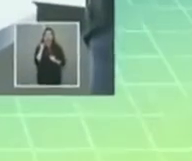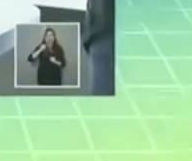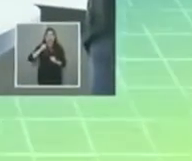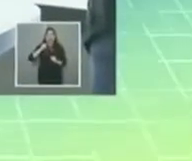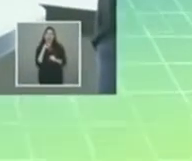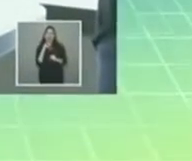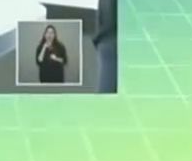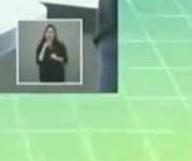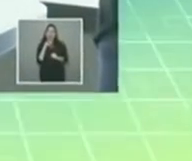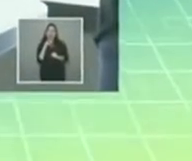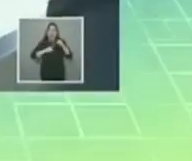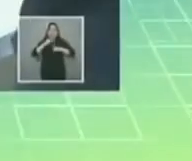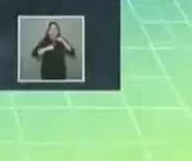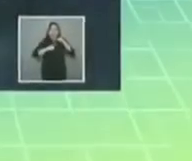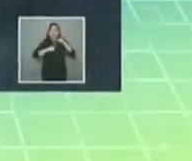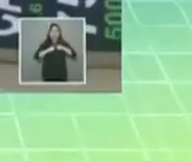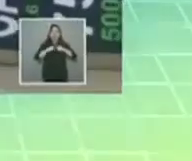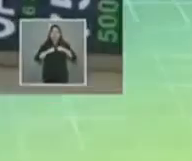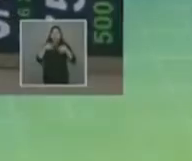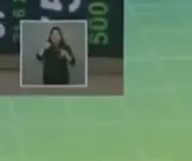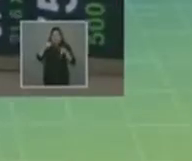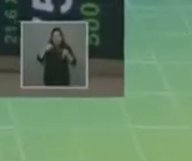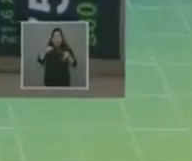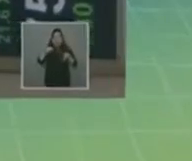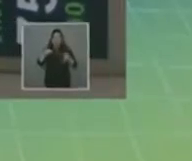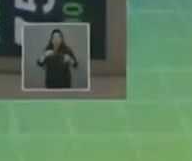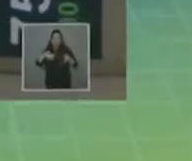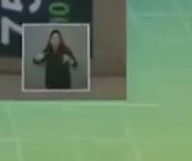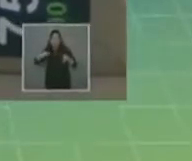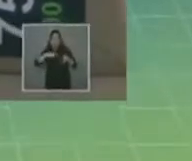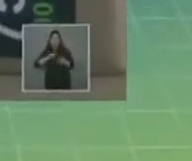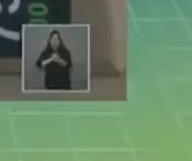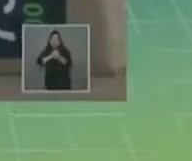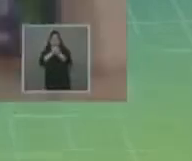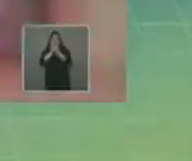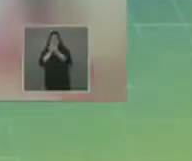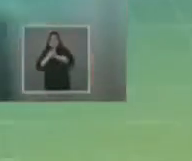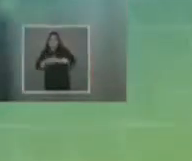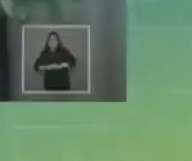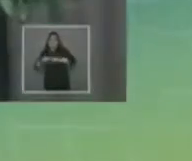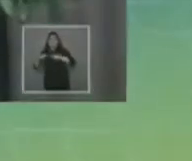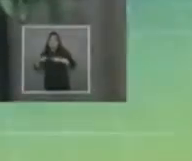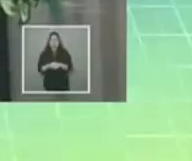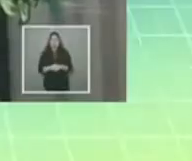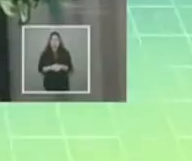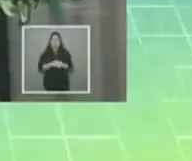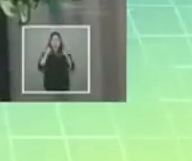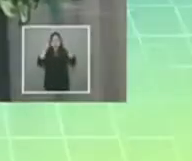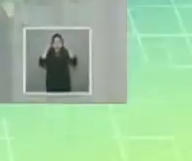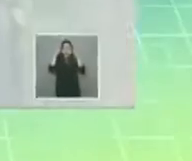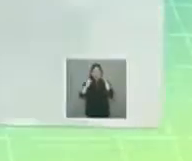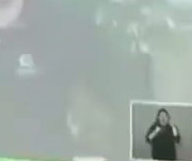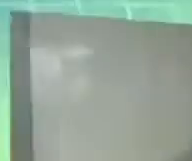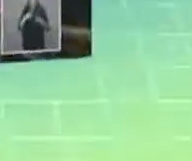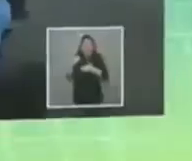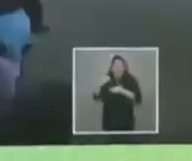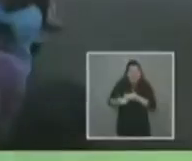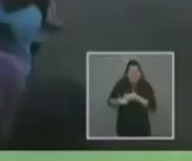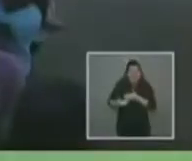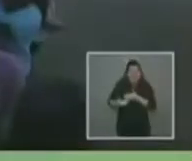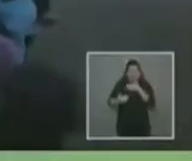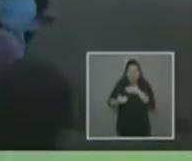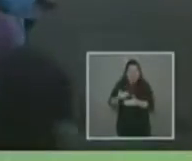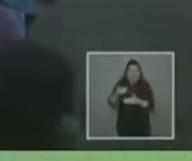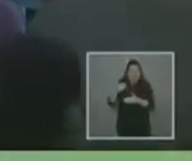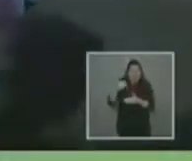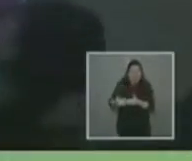recolectar. Como decías tú bien en la presentación, en Chile el 85% de los recicladores de base pertenece al quintil de más bajo ingreso. Y la tesis que yo